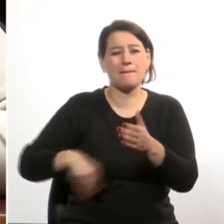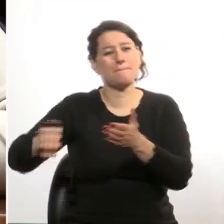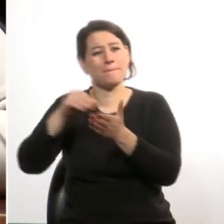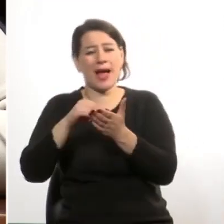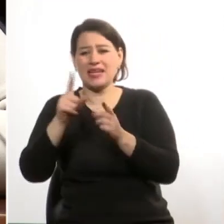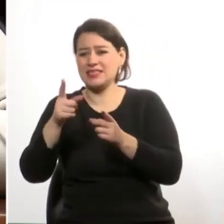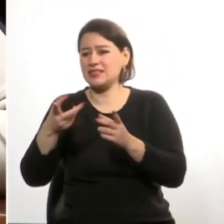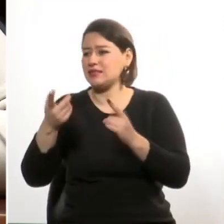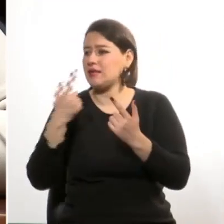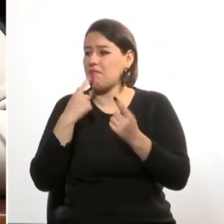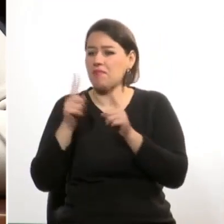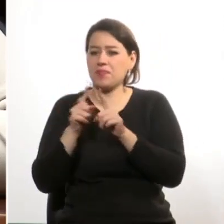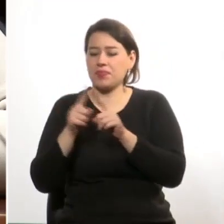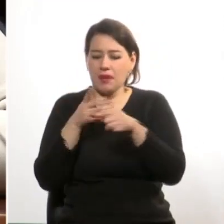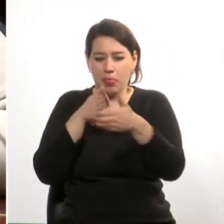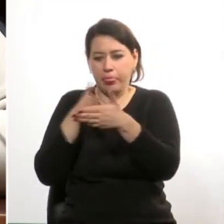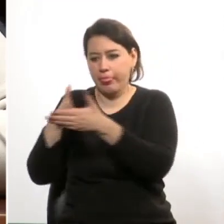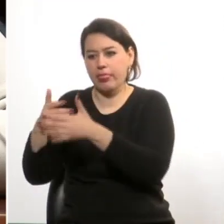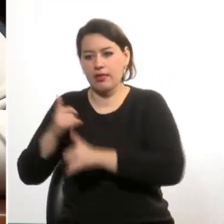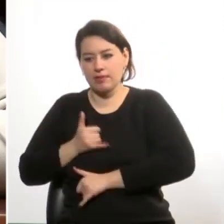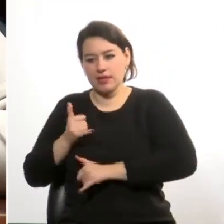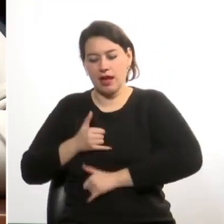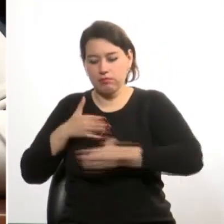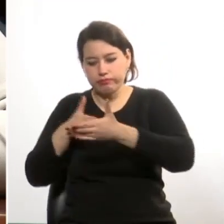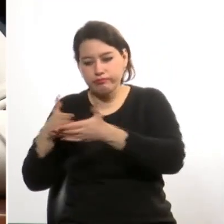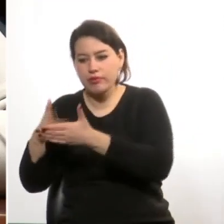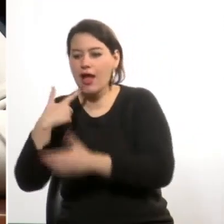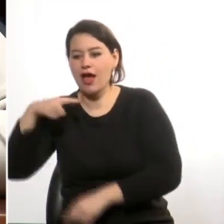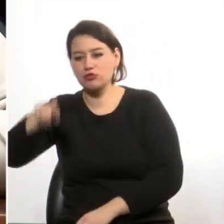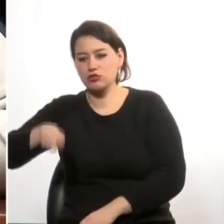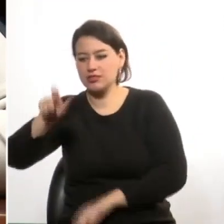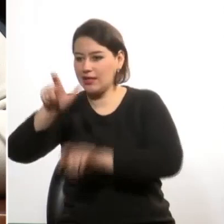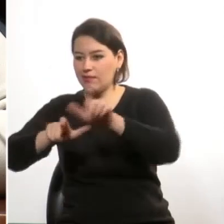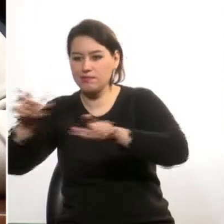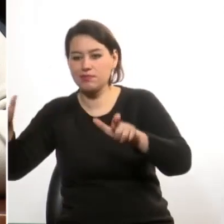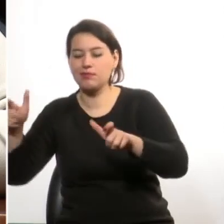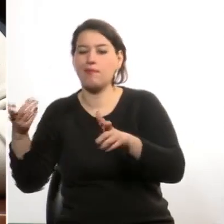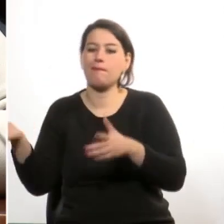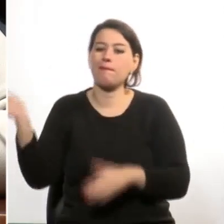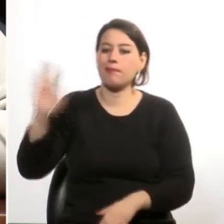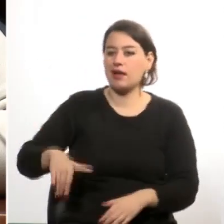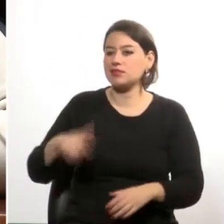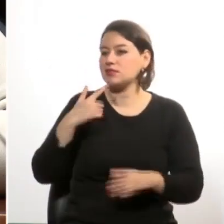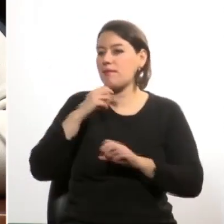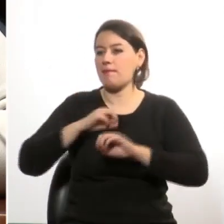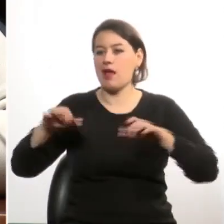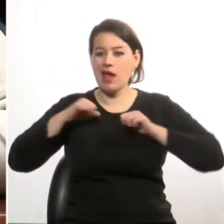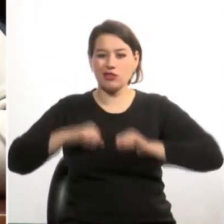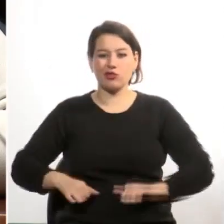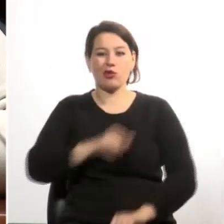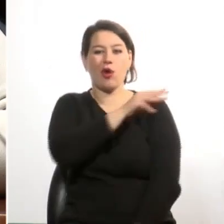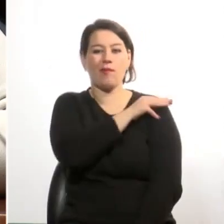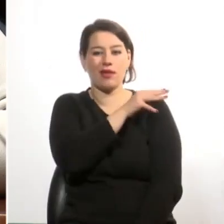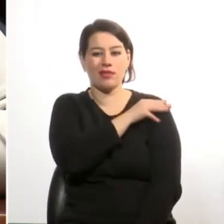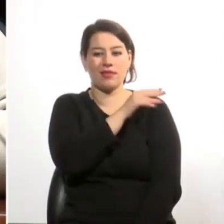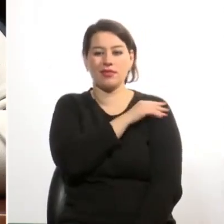competencias interpuesta por la justicia militar a la justicia civil y la impropia actitud del comandante del